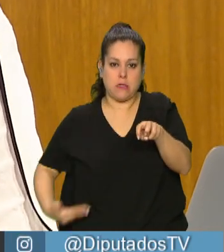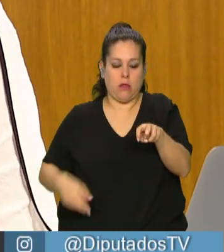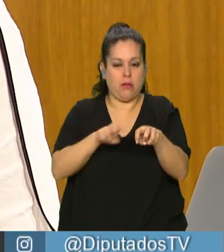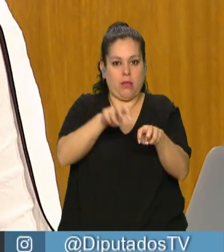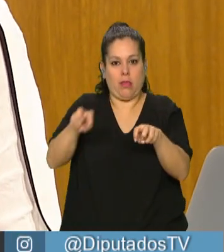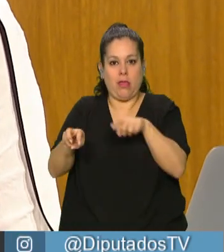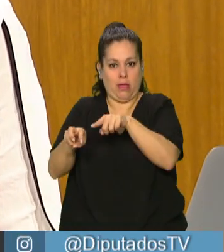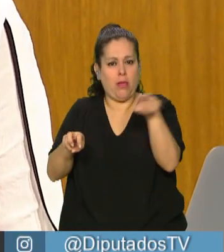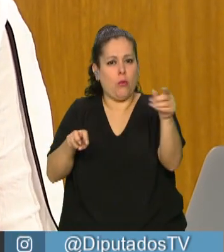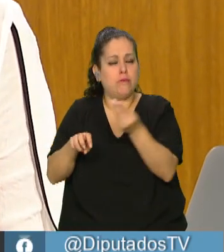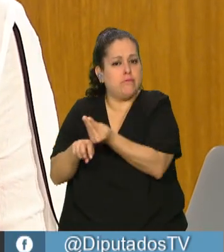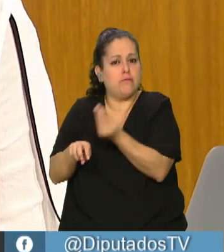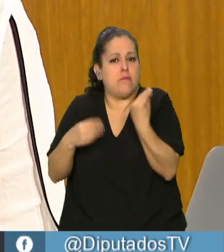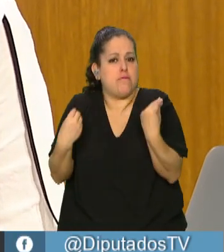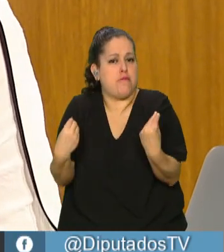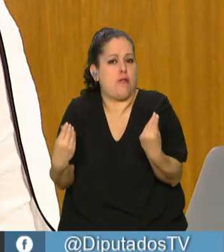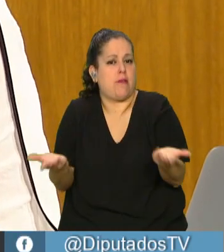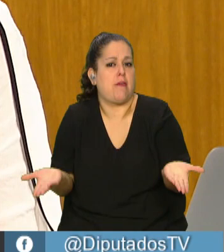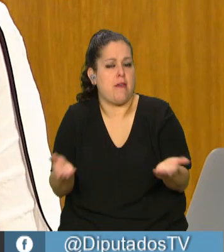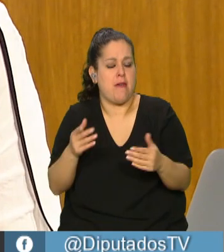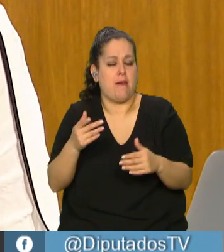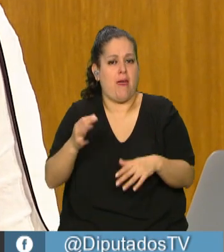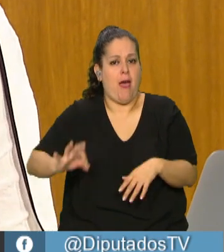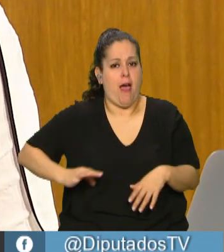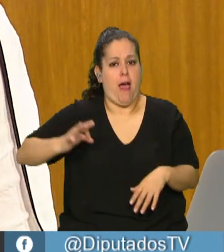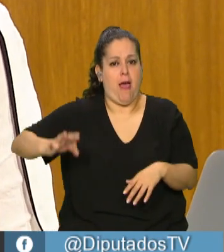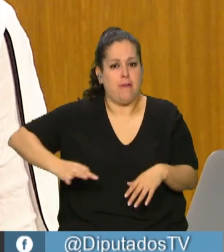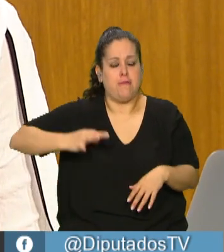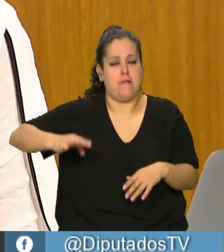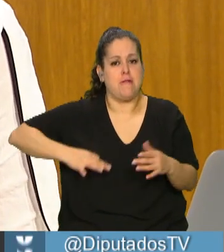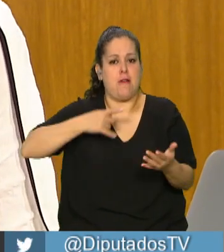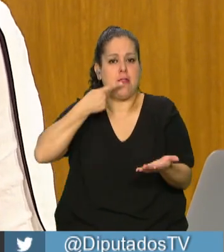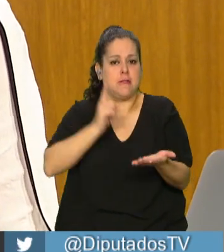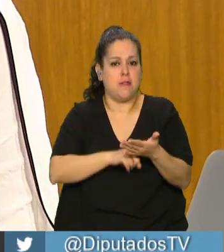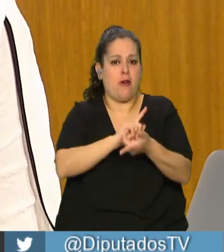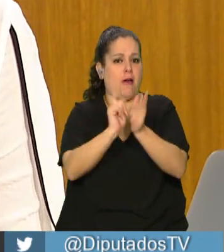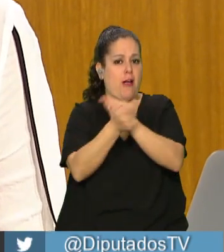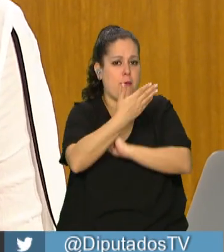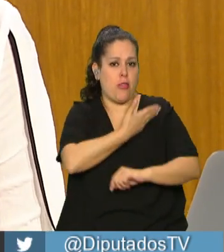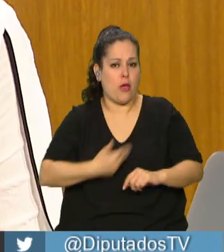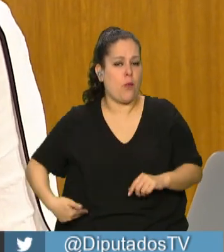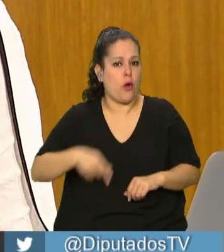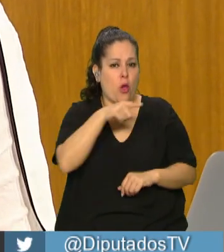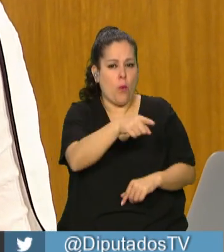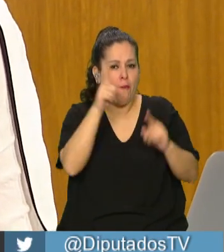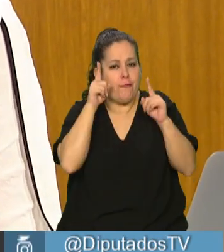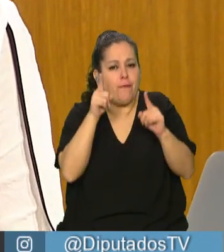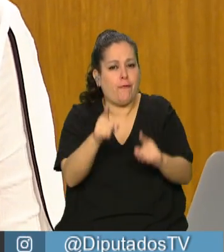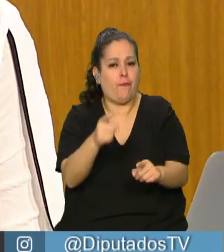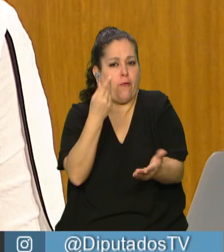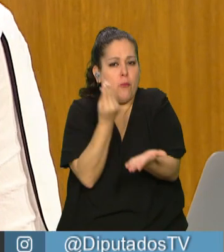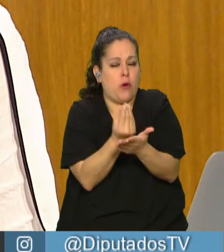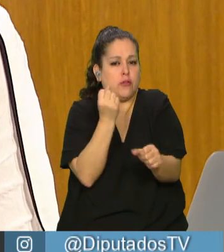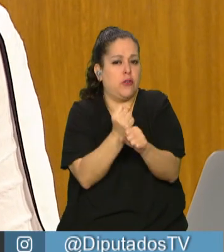cambiando según cada temporada, cada decisión y cambio de gobierno. Vos permaneces ahí en ese puesto. ¿Cuál es